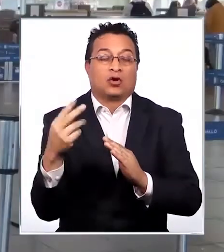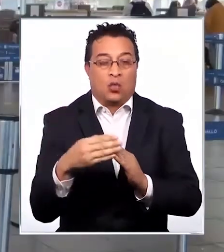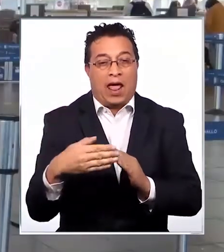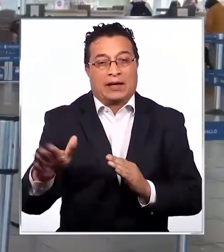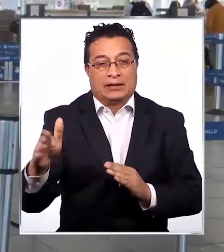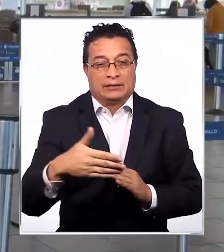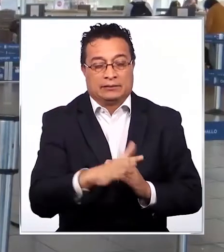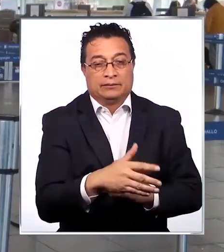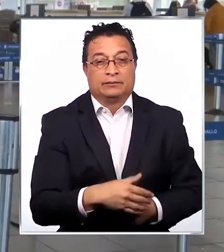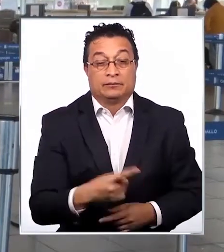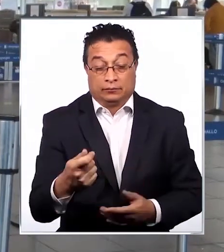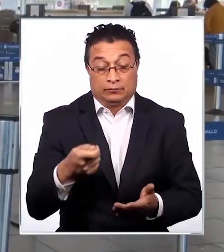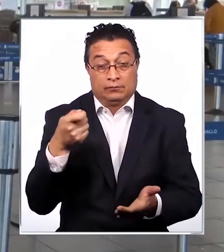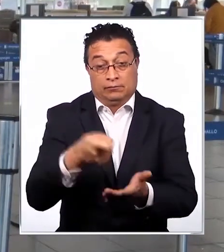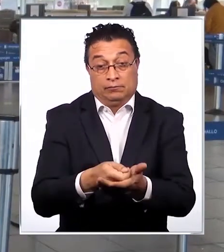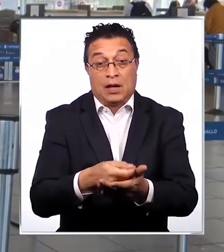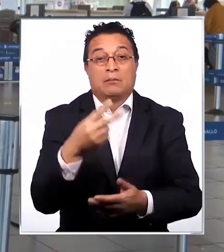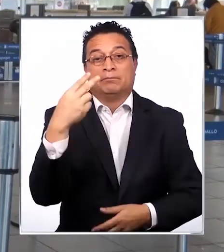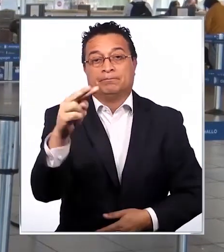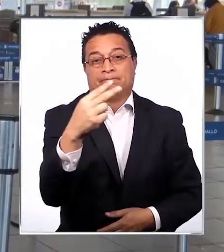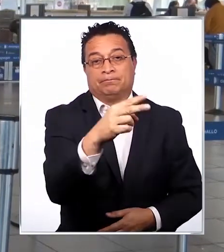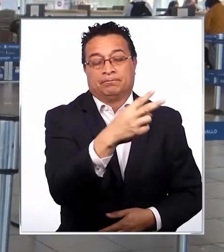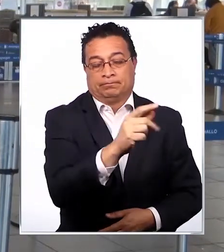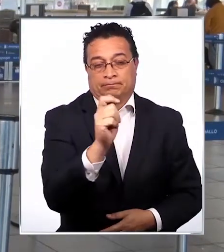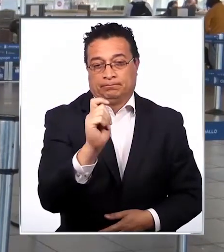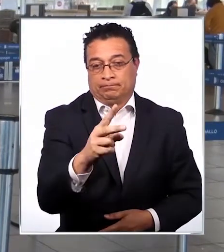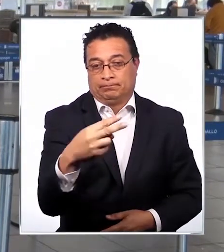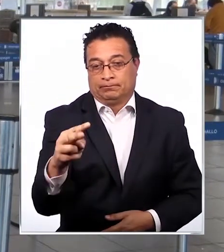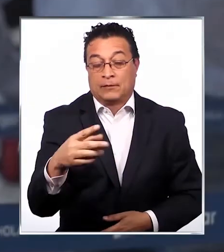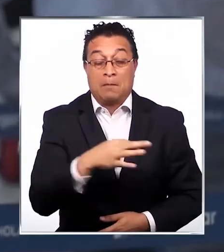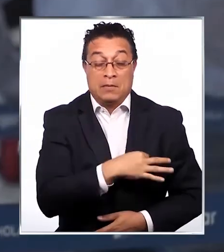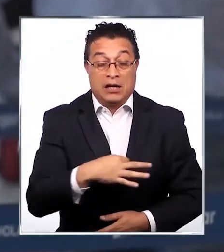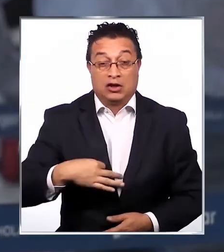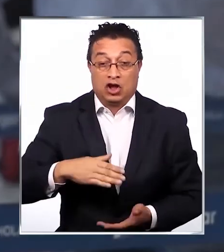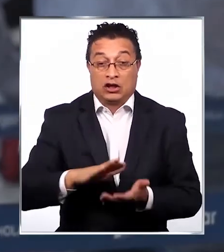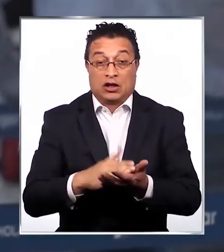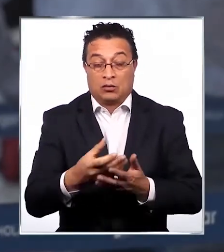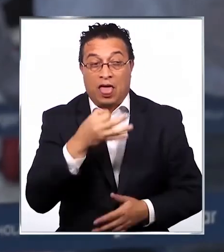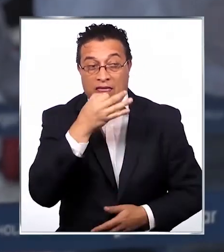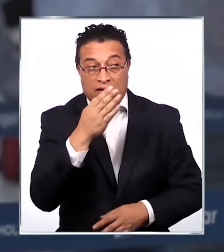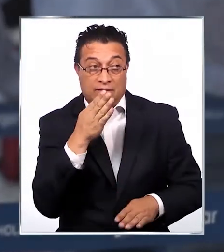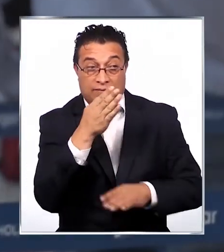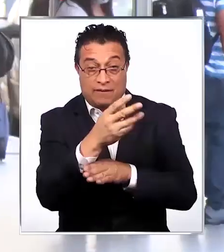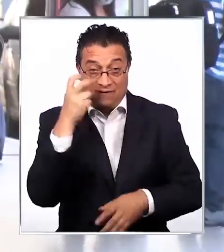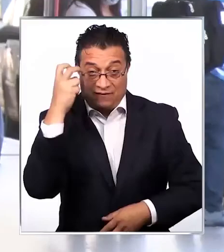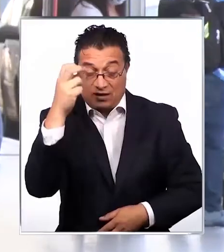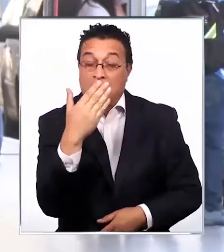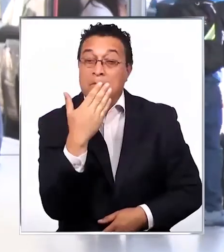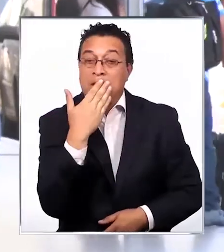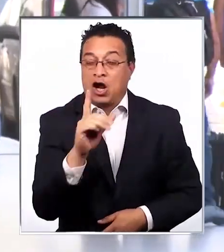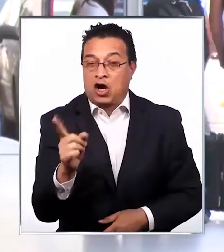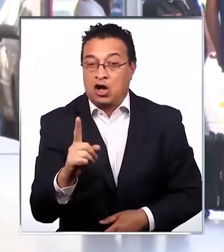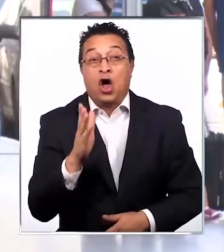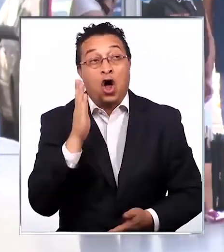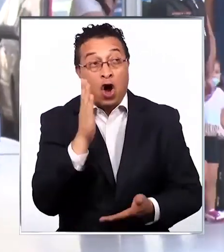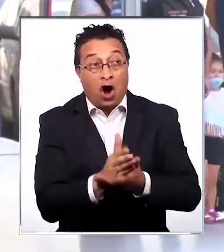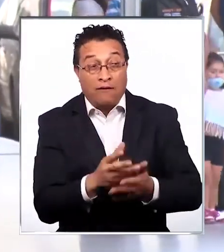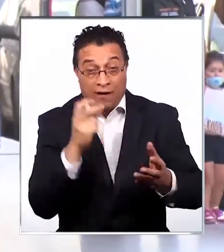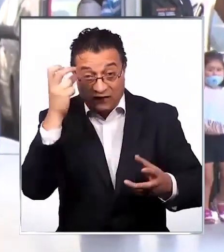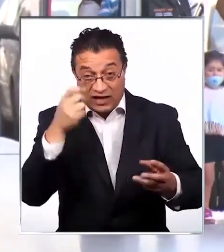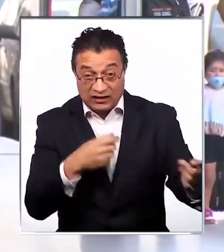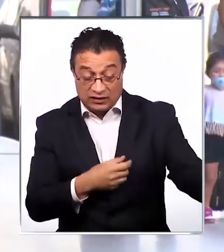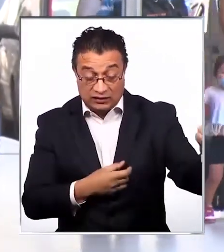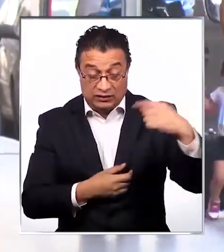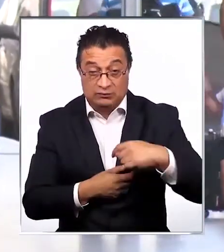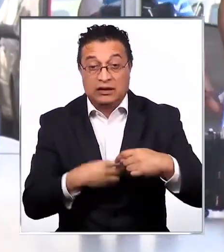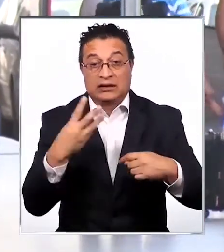particular. El costo deberá pagarlo cada viajero. El Ministerio de Salud no recomienda viajar a Brasil y obliga a quienes lleguen desde allí a